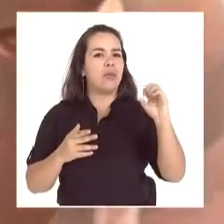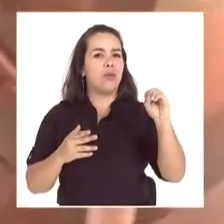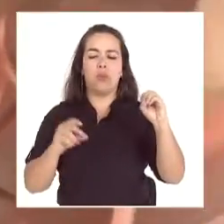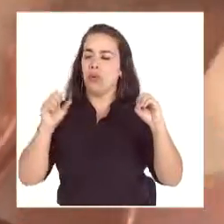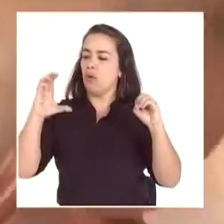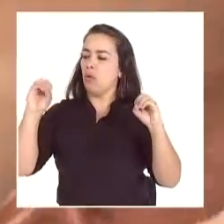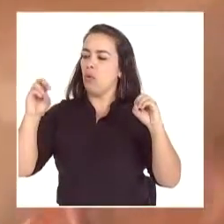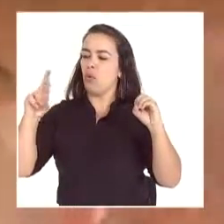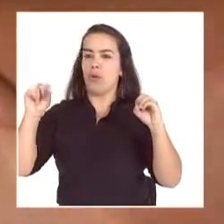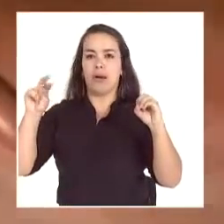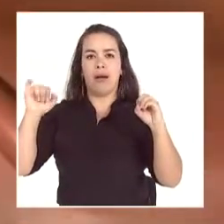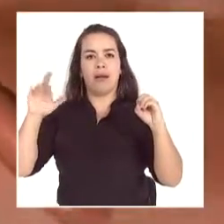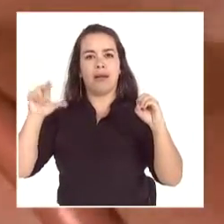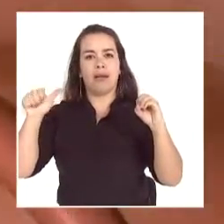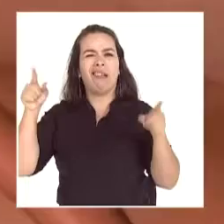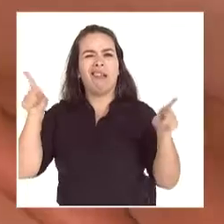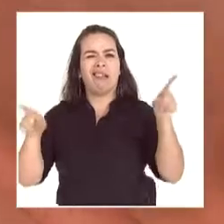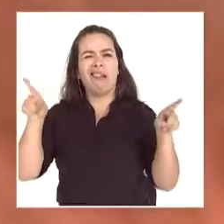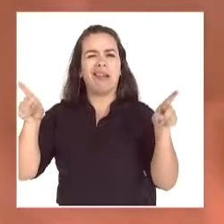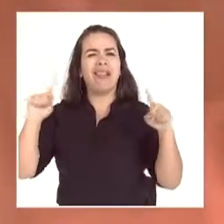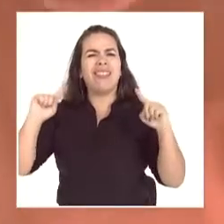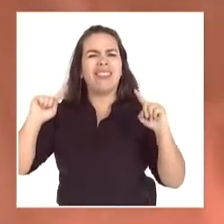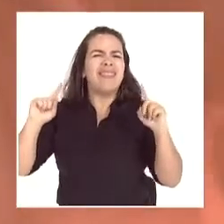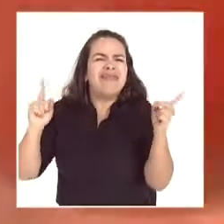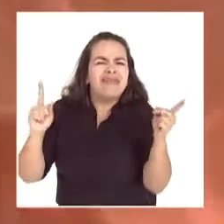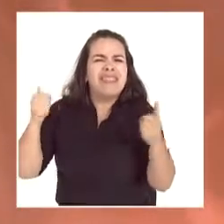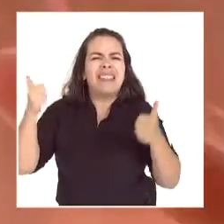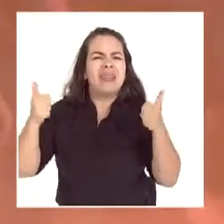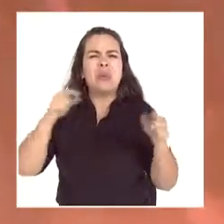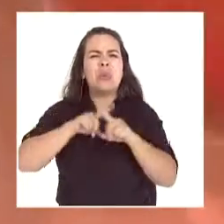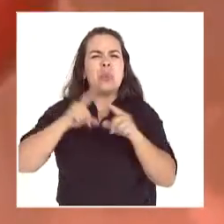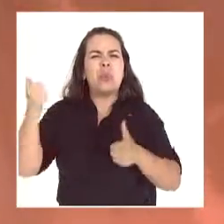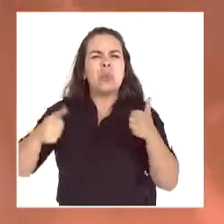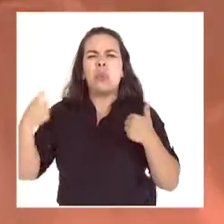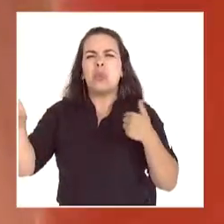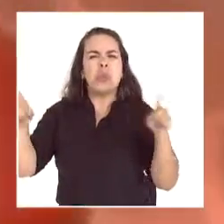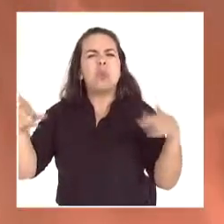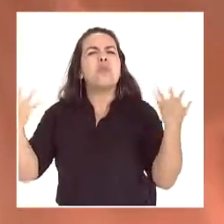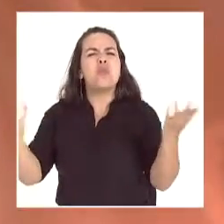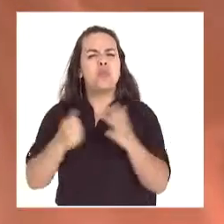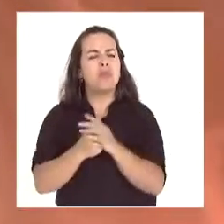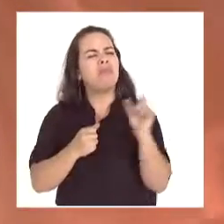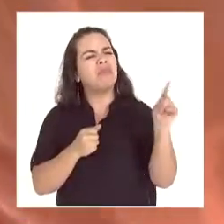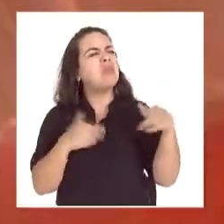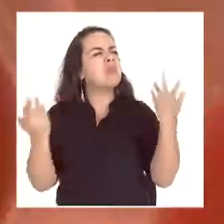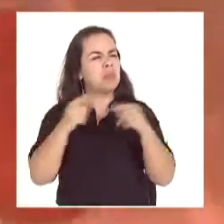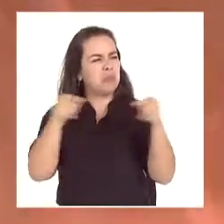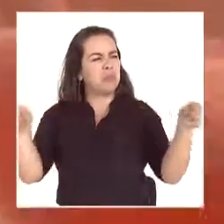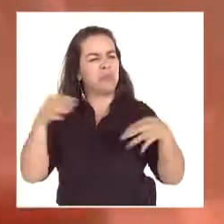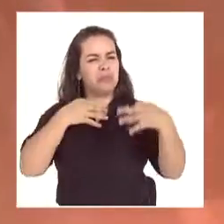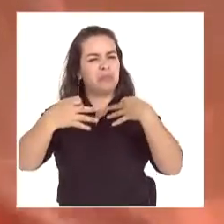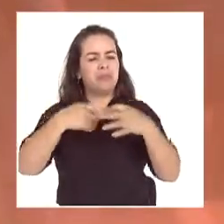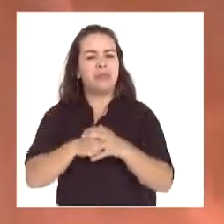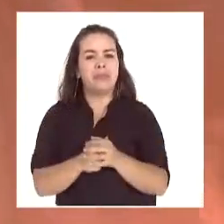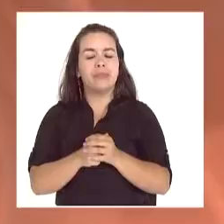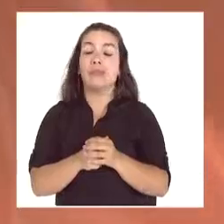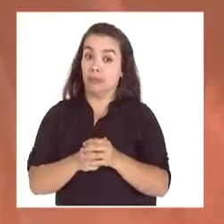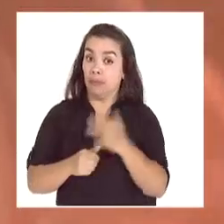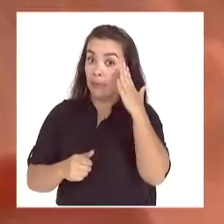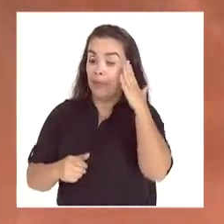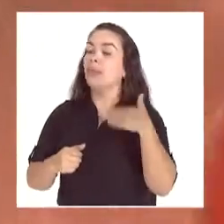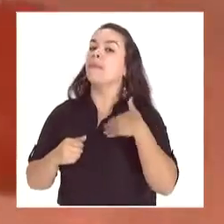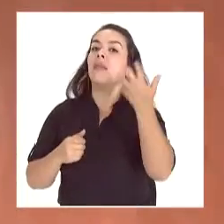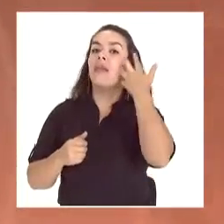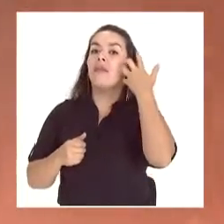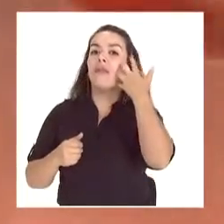de la enfermedad coronaria, y si nada más es qué es la coronaria o si esa enfermedad puede dar en cualquier otra parte del cuerpo. La enfermedad